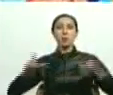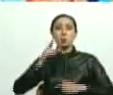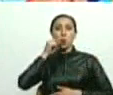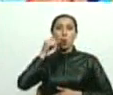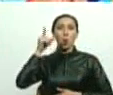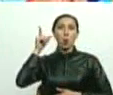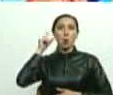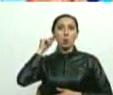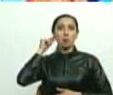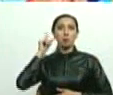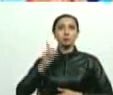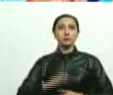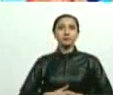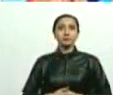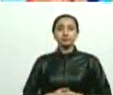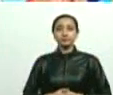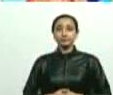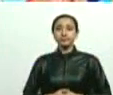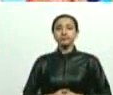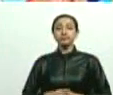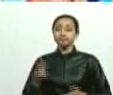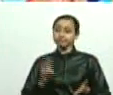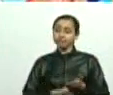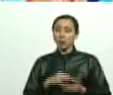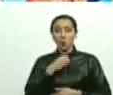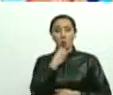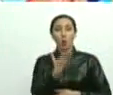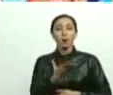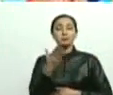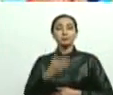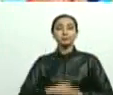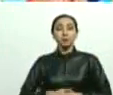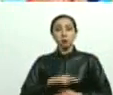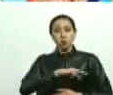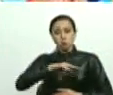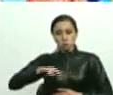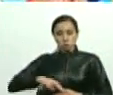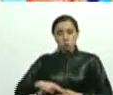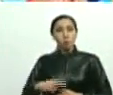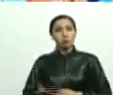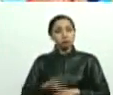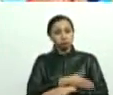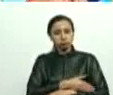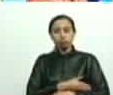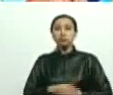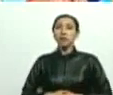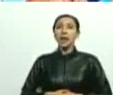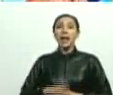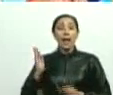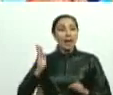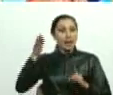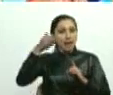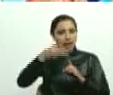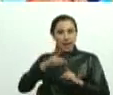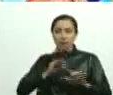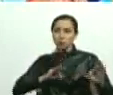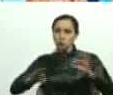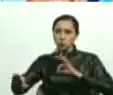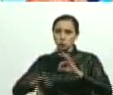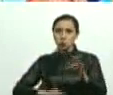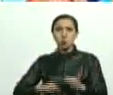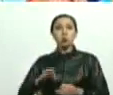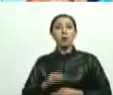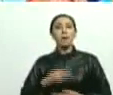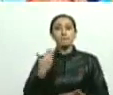libertadoras. Verdaderamente, bueno, nosotros nos propusimos este tremendo reto de convocar a las